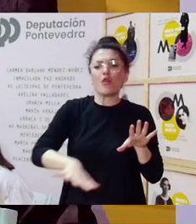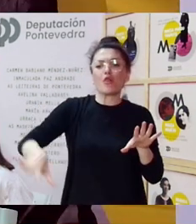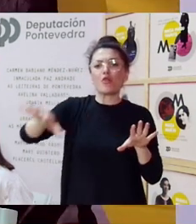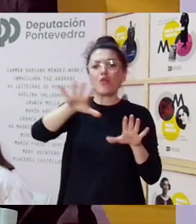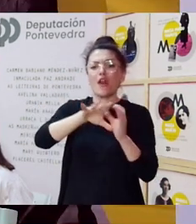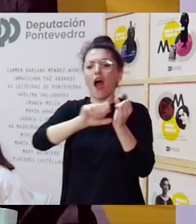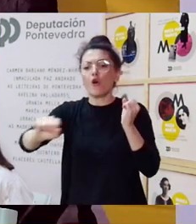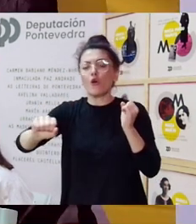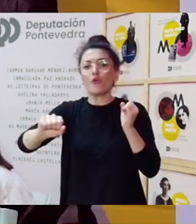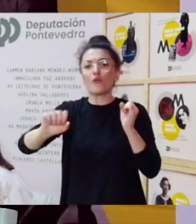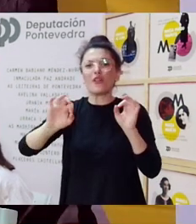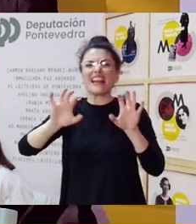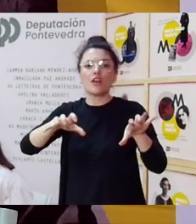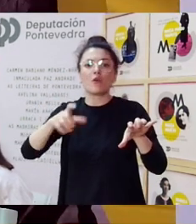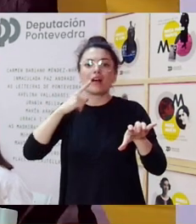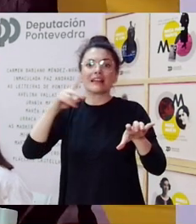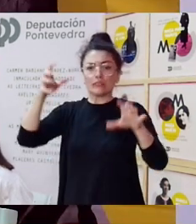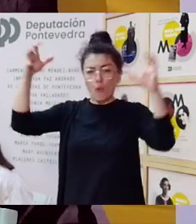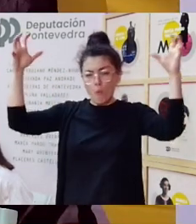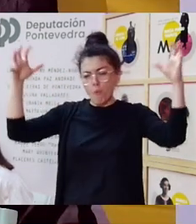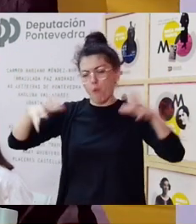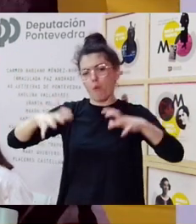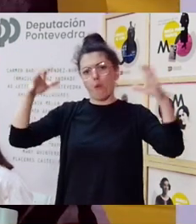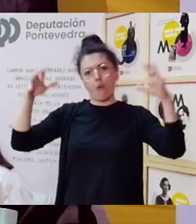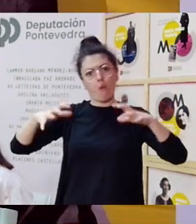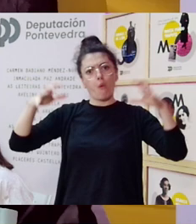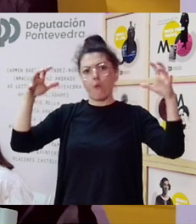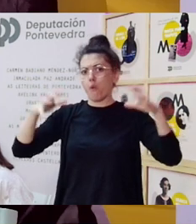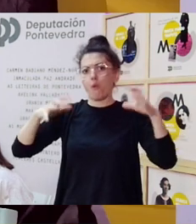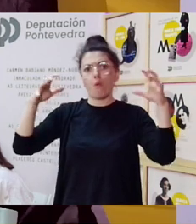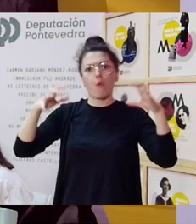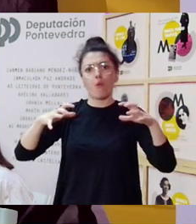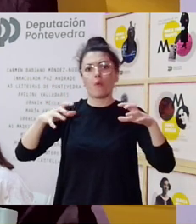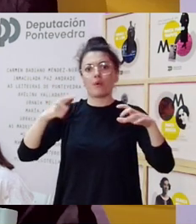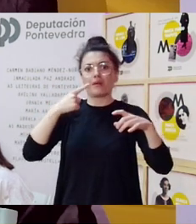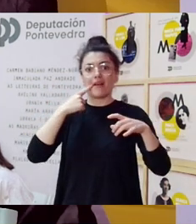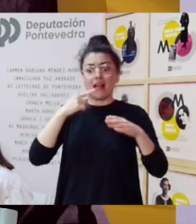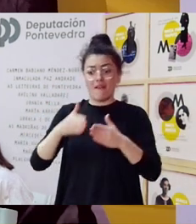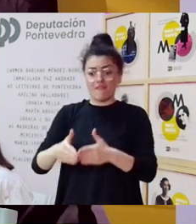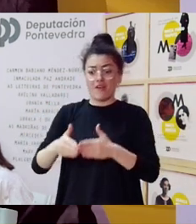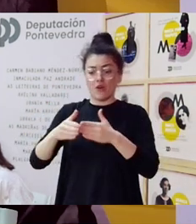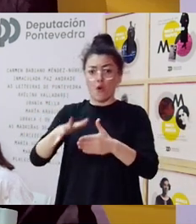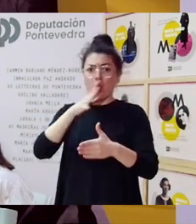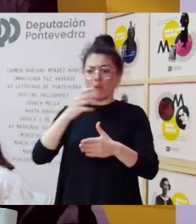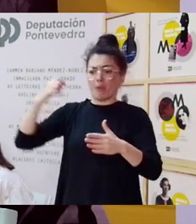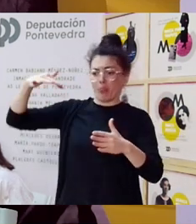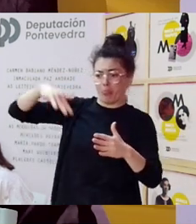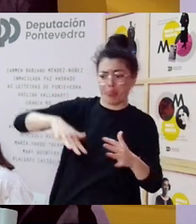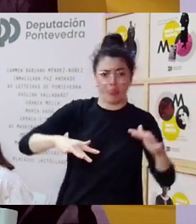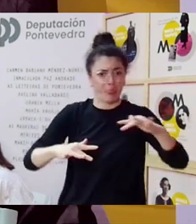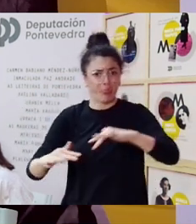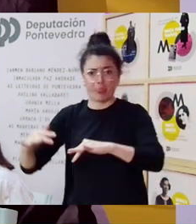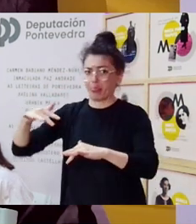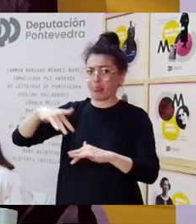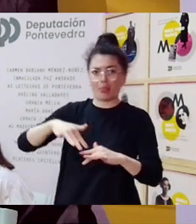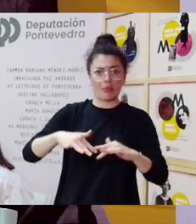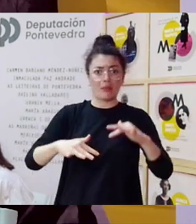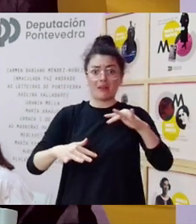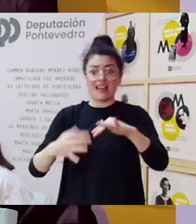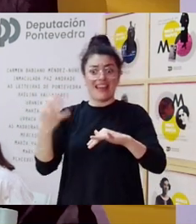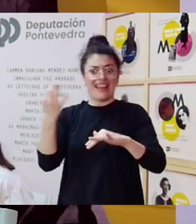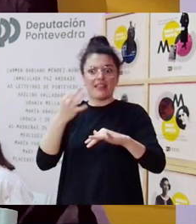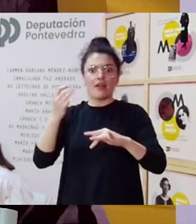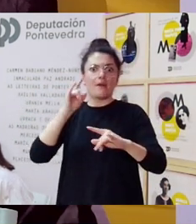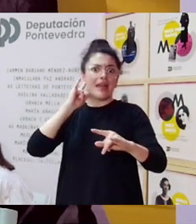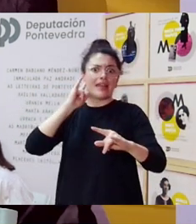pillou unha tormenta terrible. Empezou a entrar agua por todas partes, tiveron que chamar a